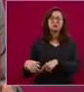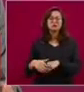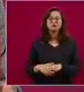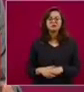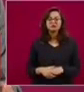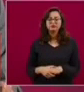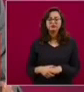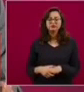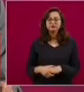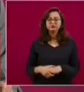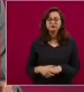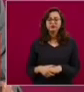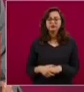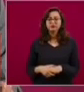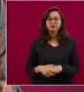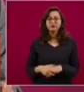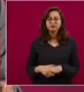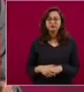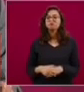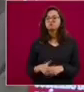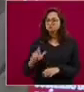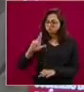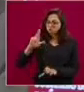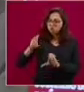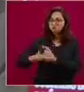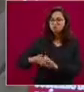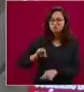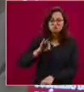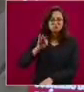respeto al derecho de asilo,